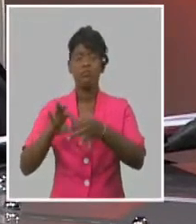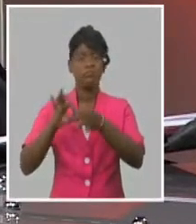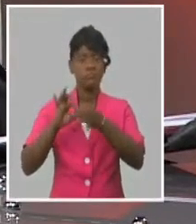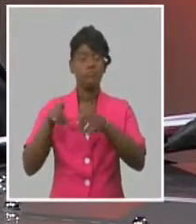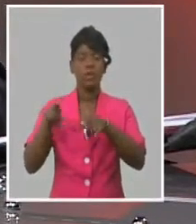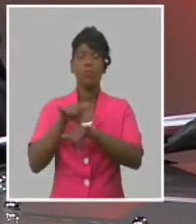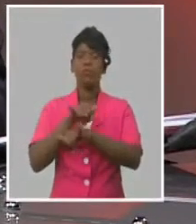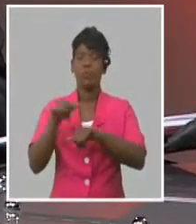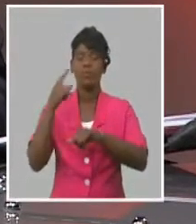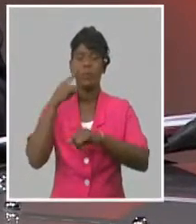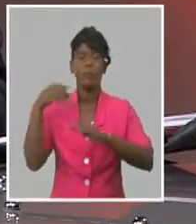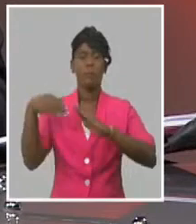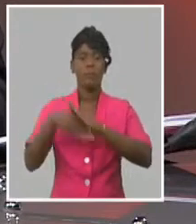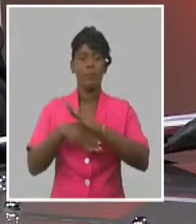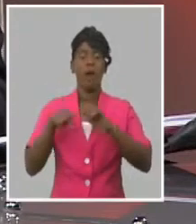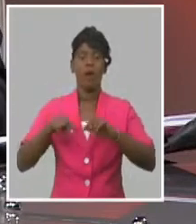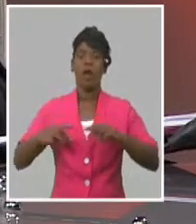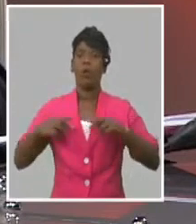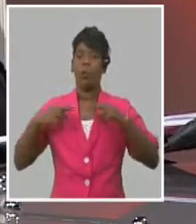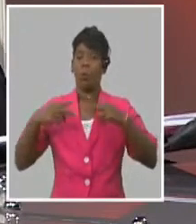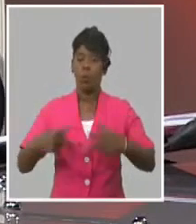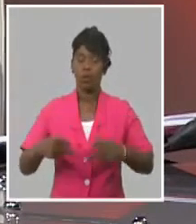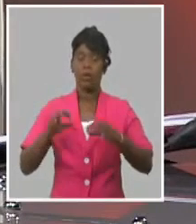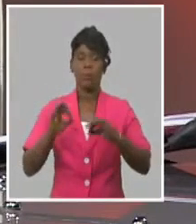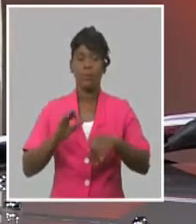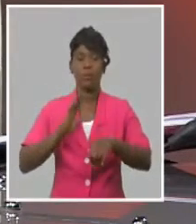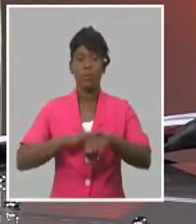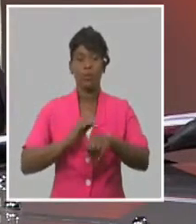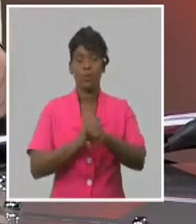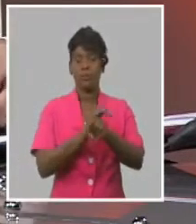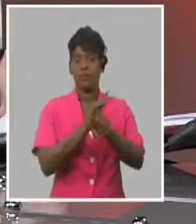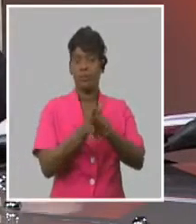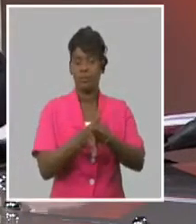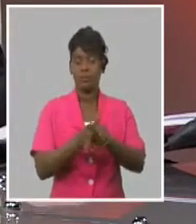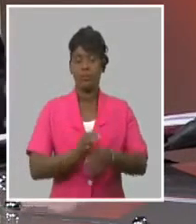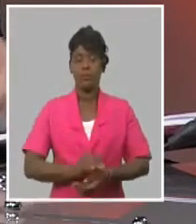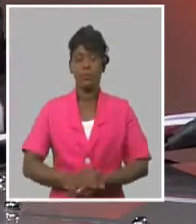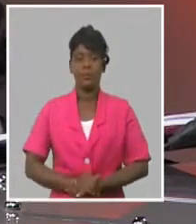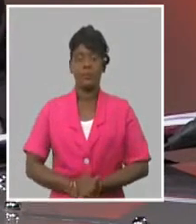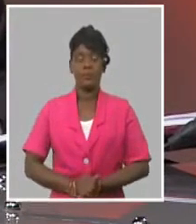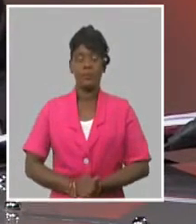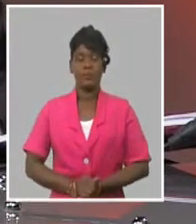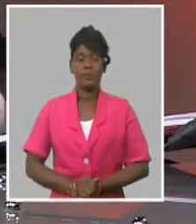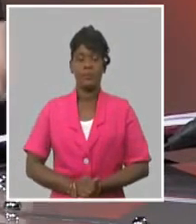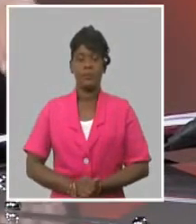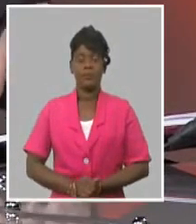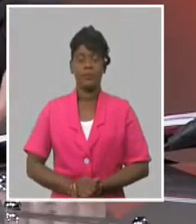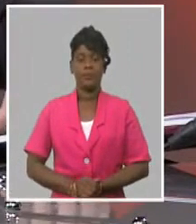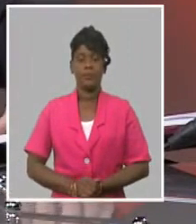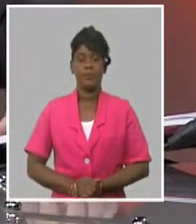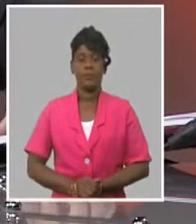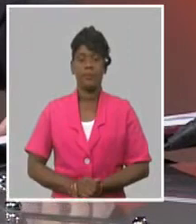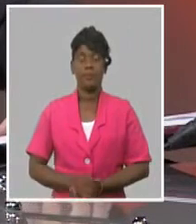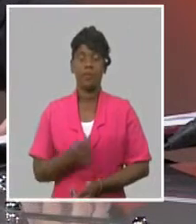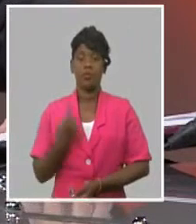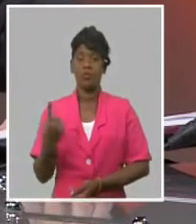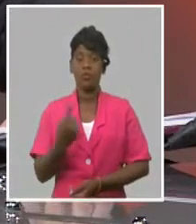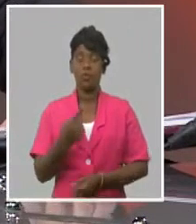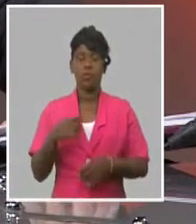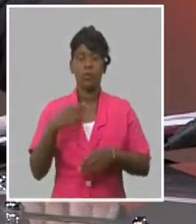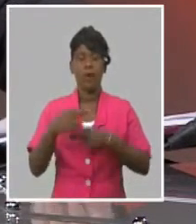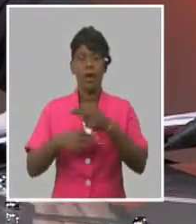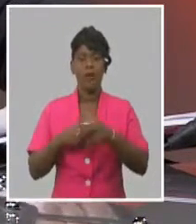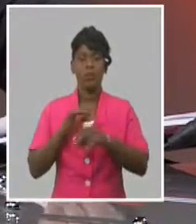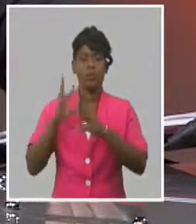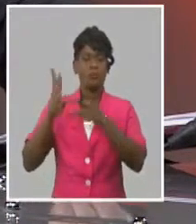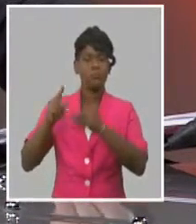al 1,9% de la debacle financiera de fines de la década pasada, según pues las estadísticas de este organismo y del